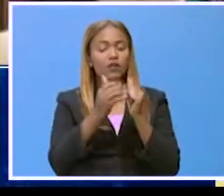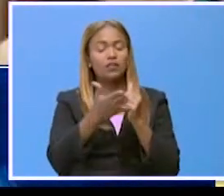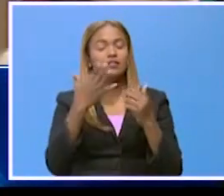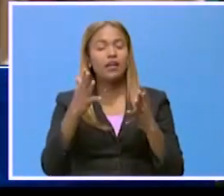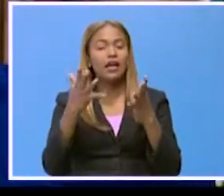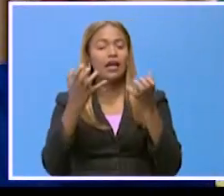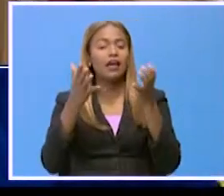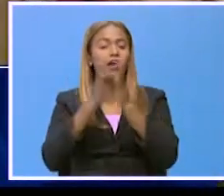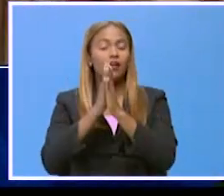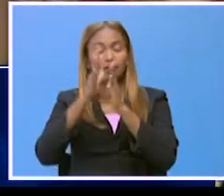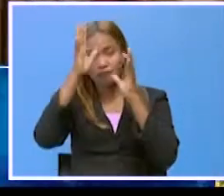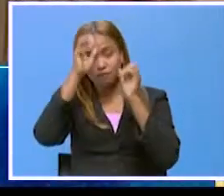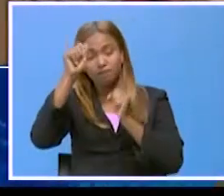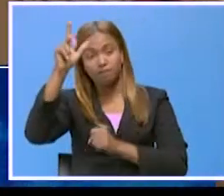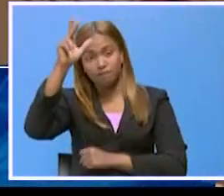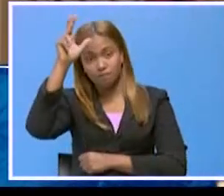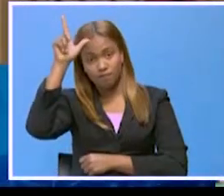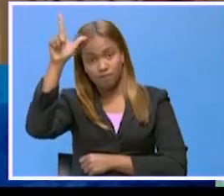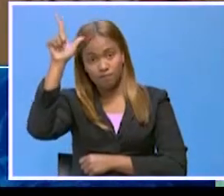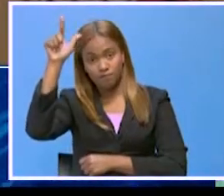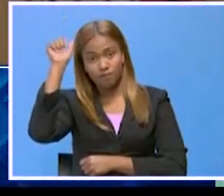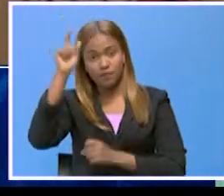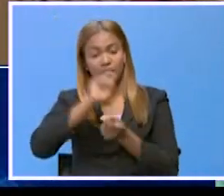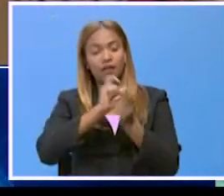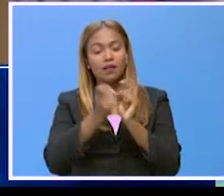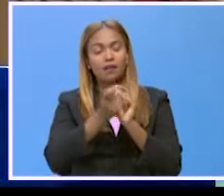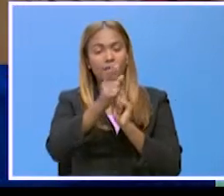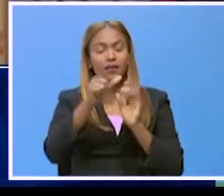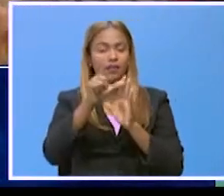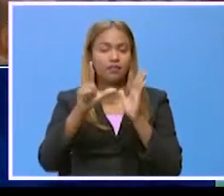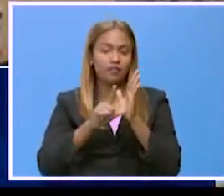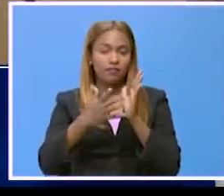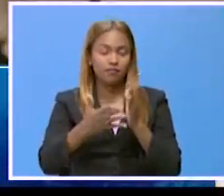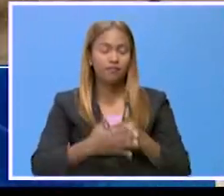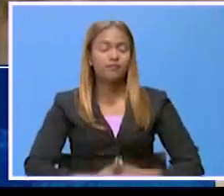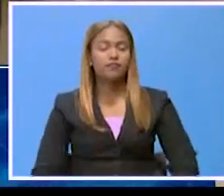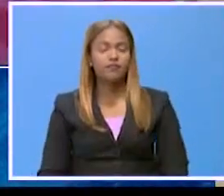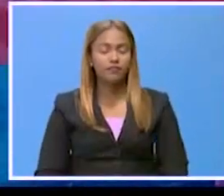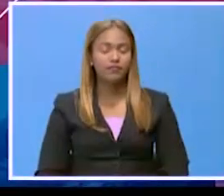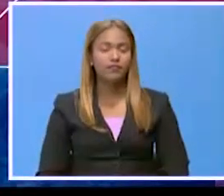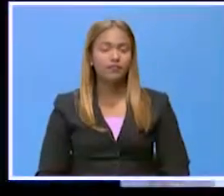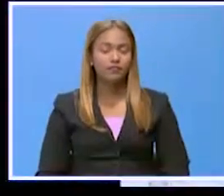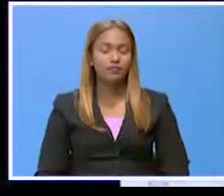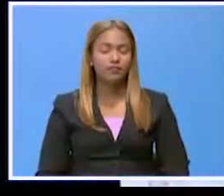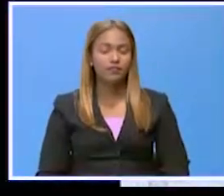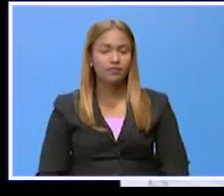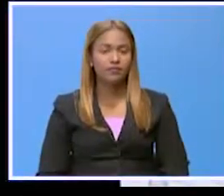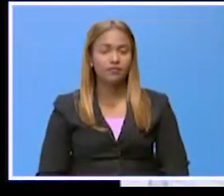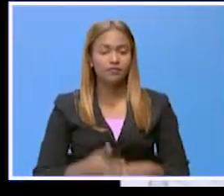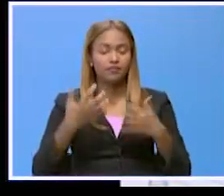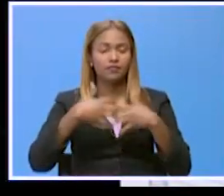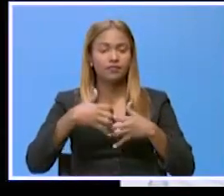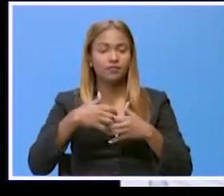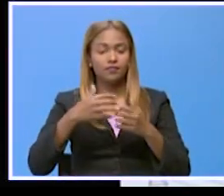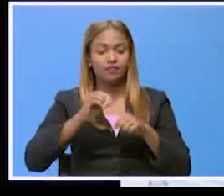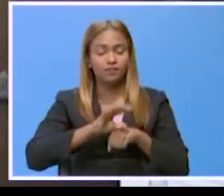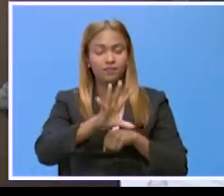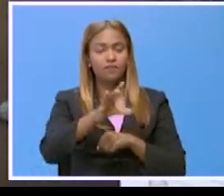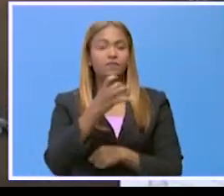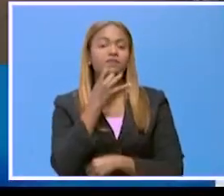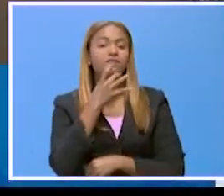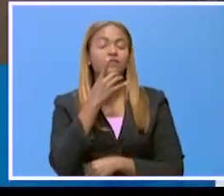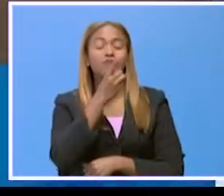reclamando al presidente luís abinader la modificación del mencionado decreto la empresa de transmisión eléctrica